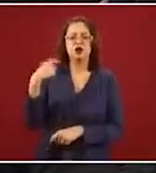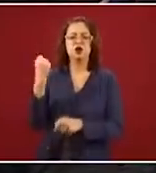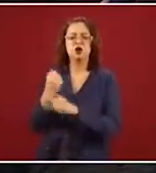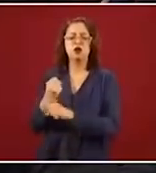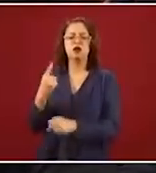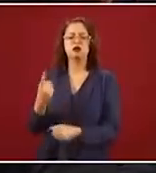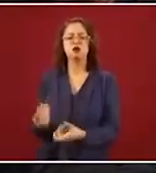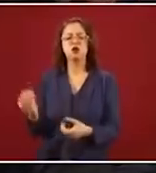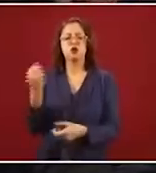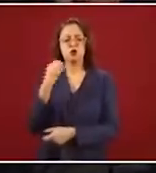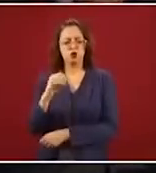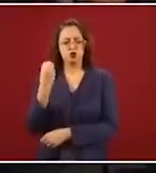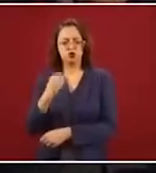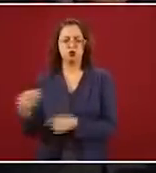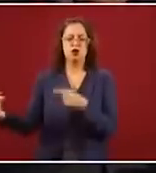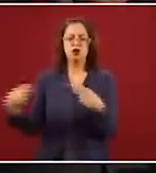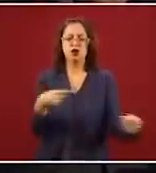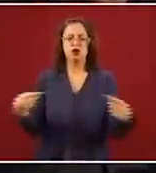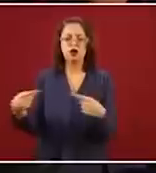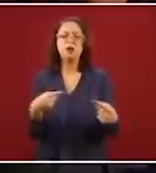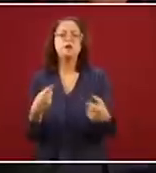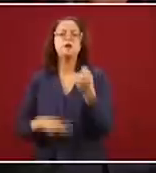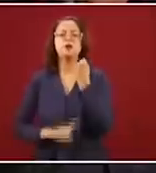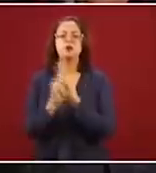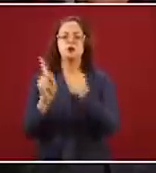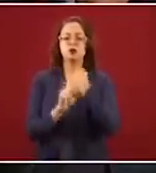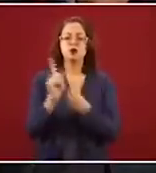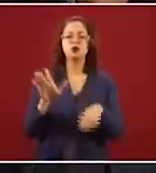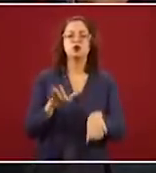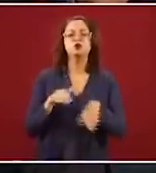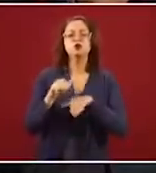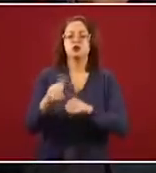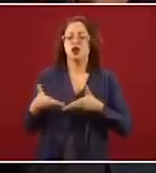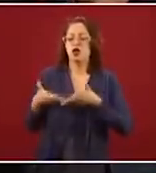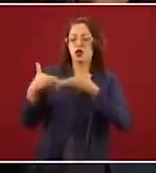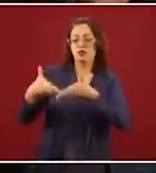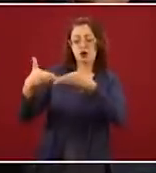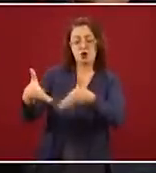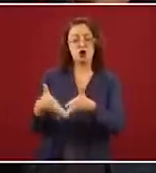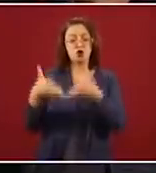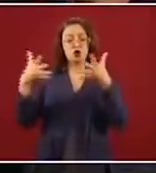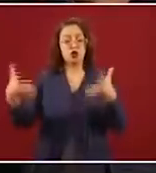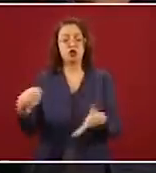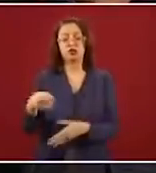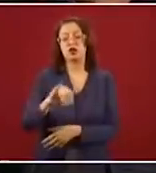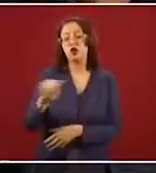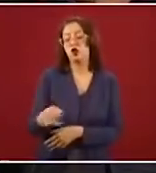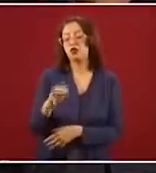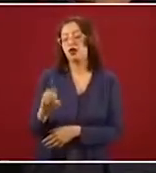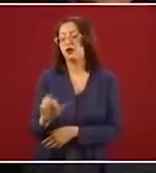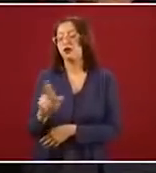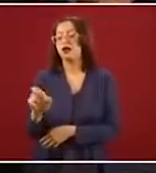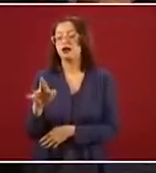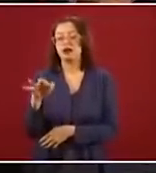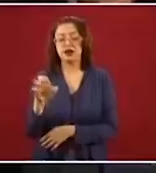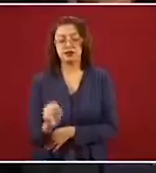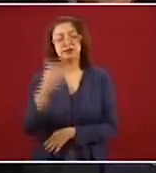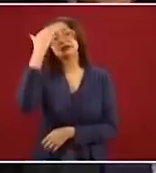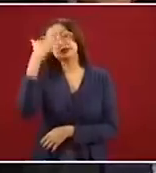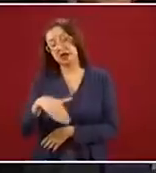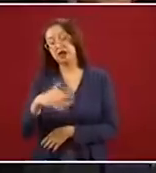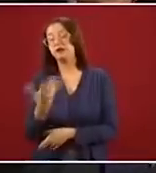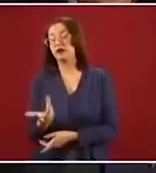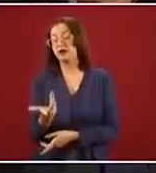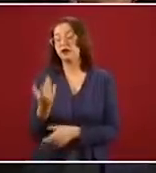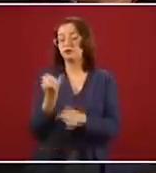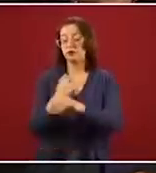pasado por el tema del astillero Hijos de J. Barreras. Si le han informado sobre este tema